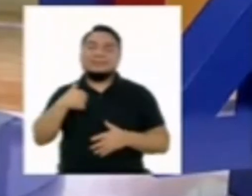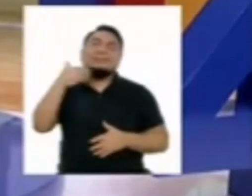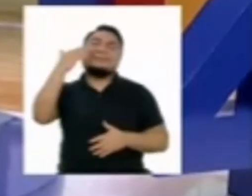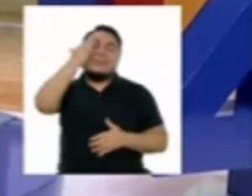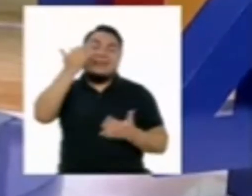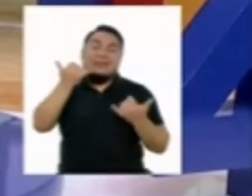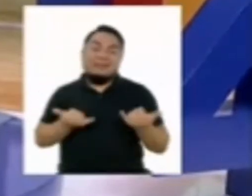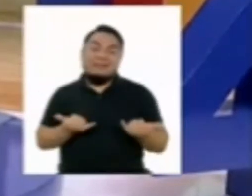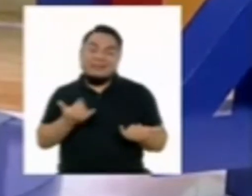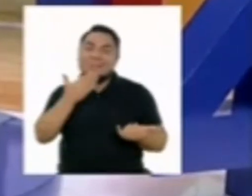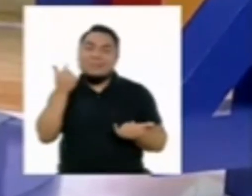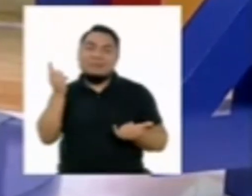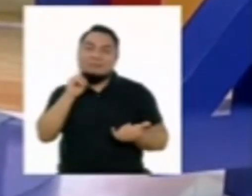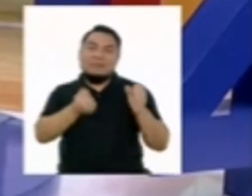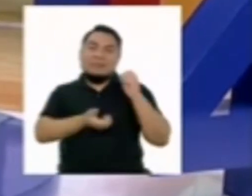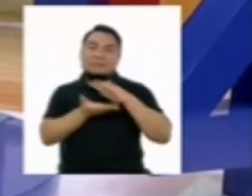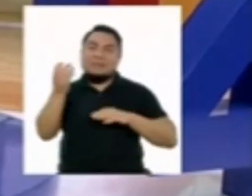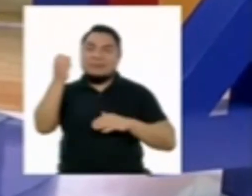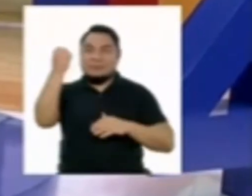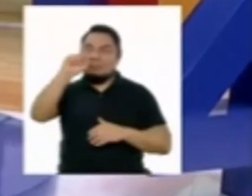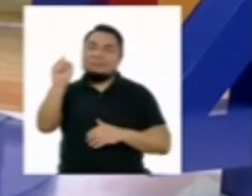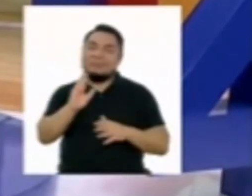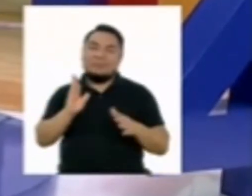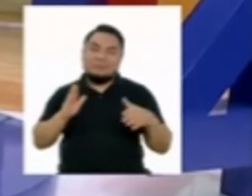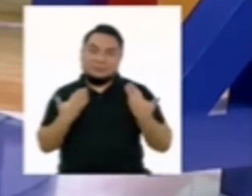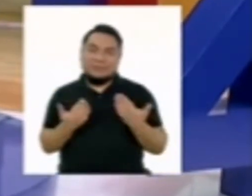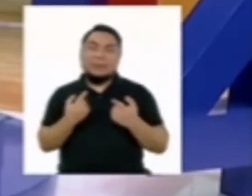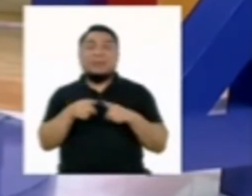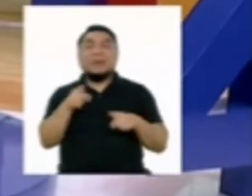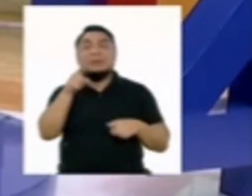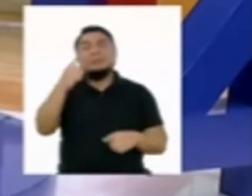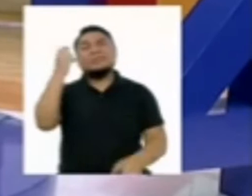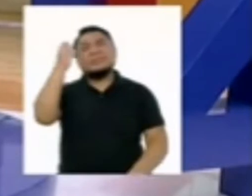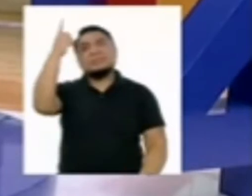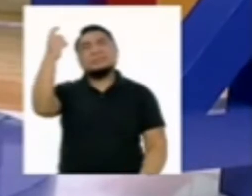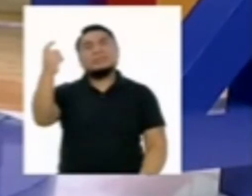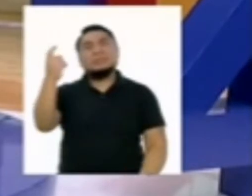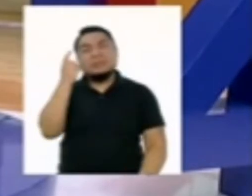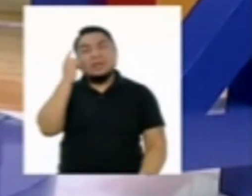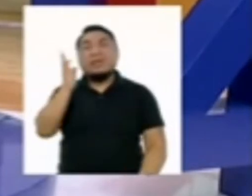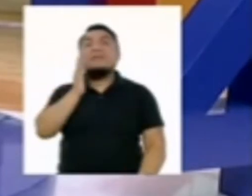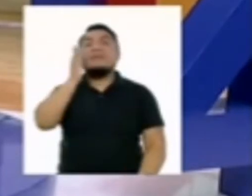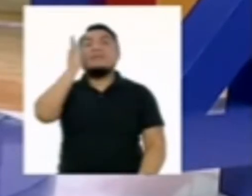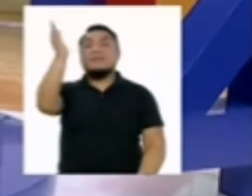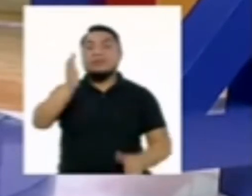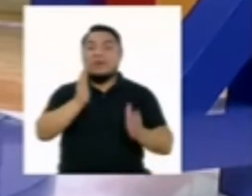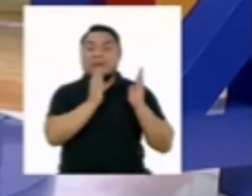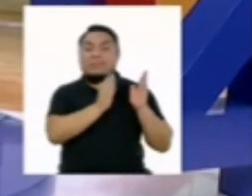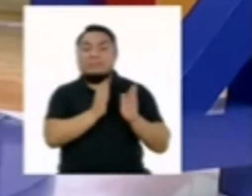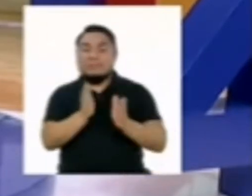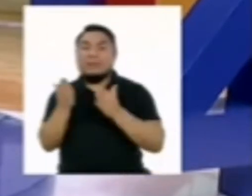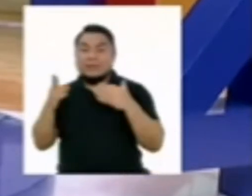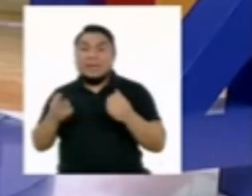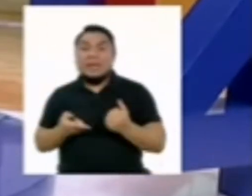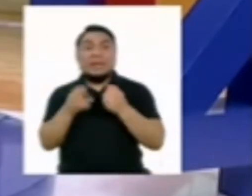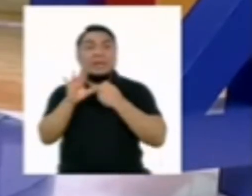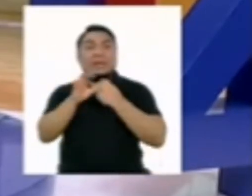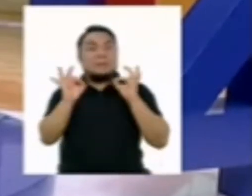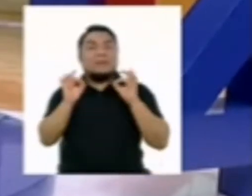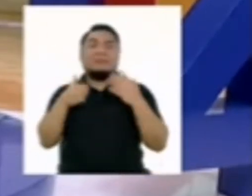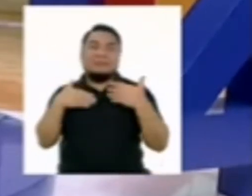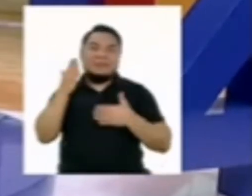sé que ahorita lo mejor es no viajar, pero no perdemos nada con soñar y planear el futuro, cuando sea ya seguro,